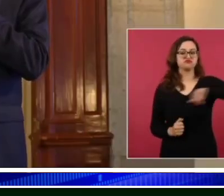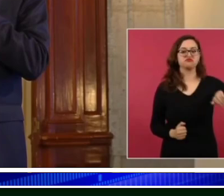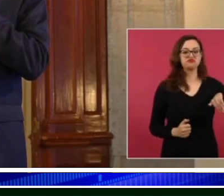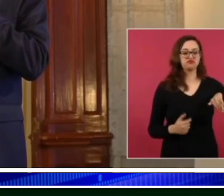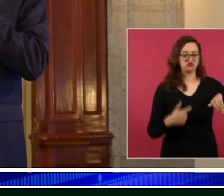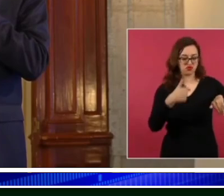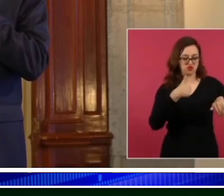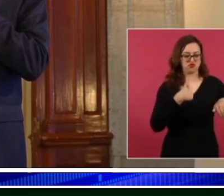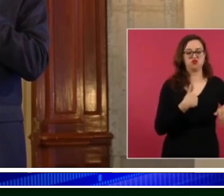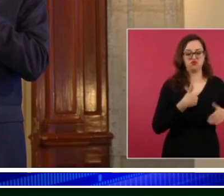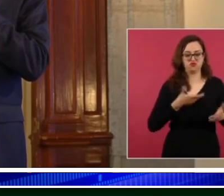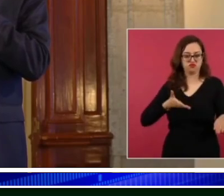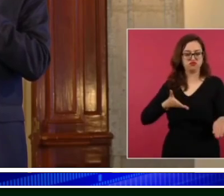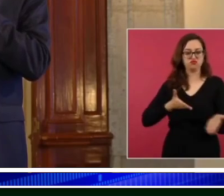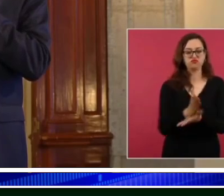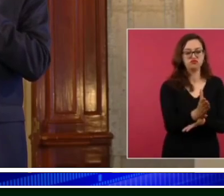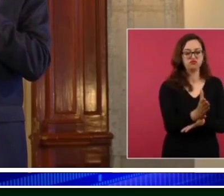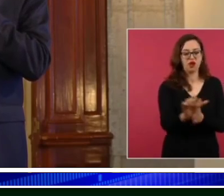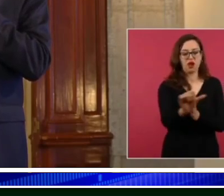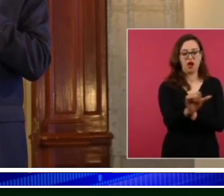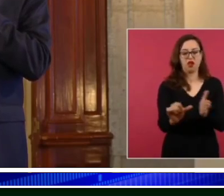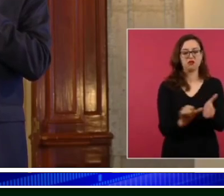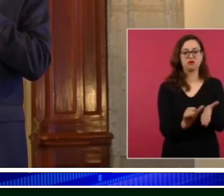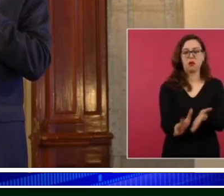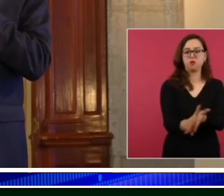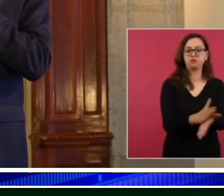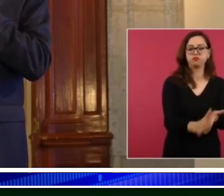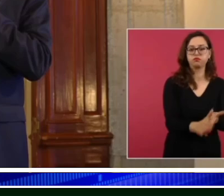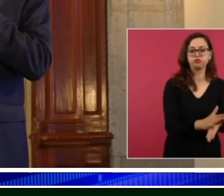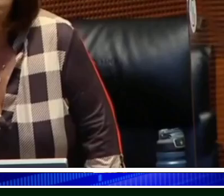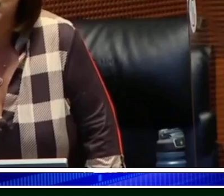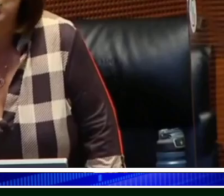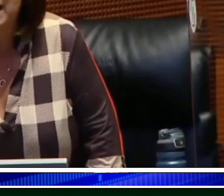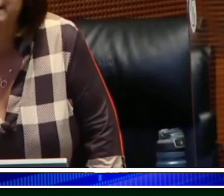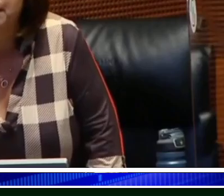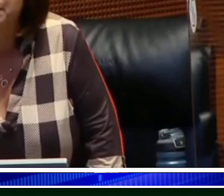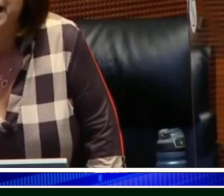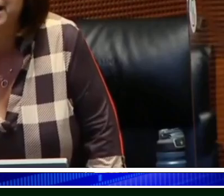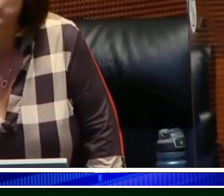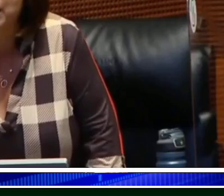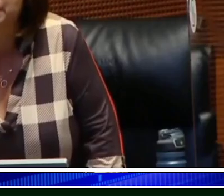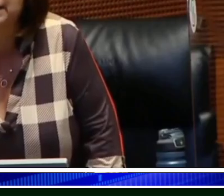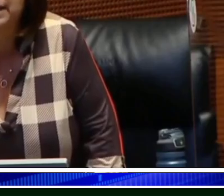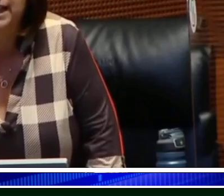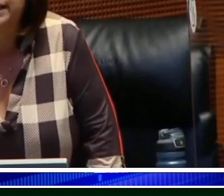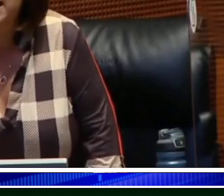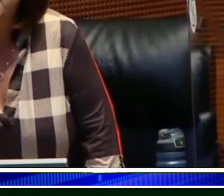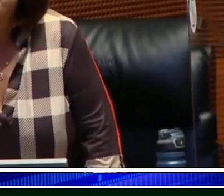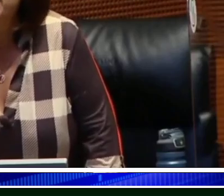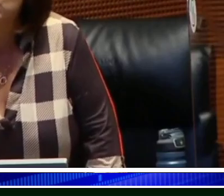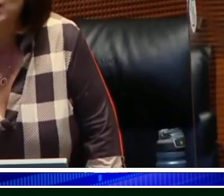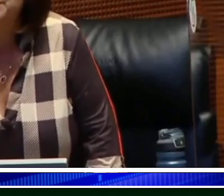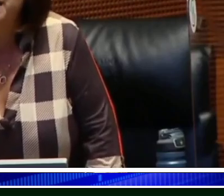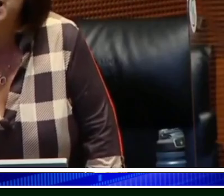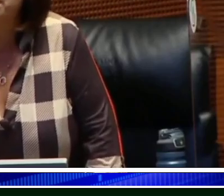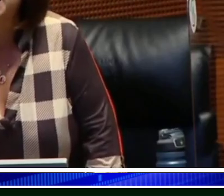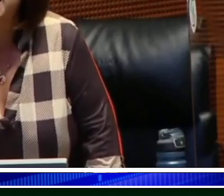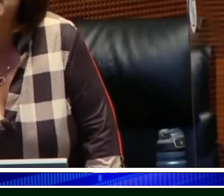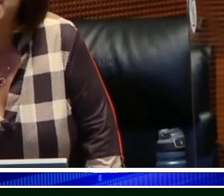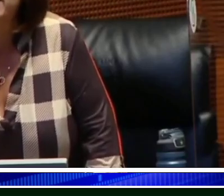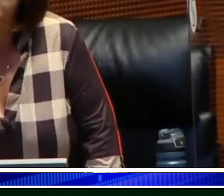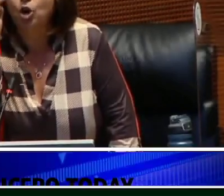para que se respete la constitución' pero no pueden cambiar la constitución para escuchar lo que explicó el día de